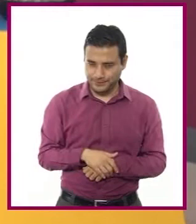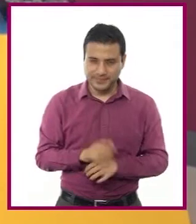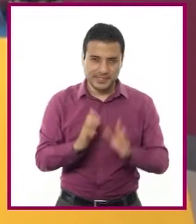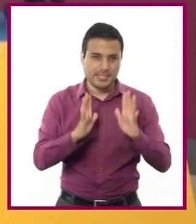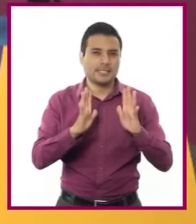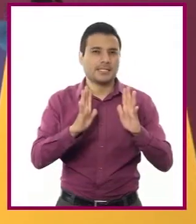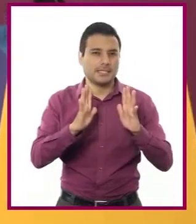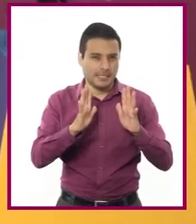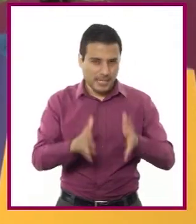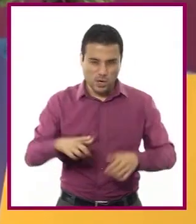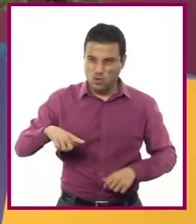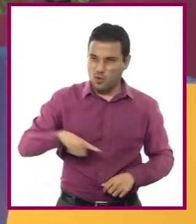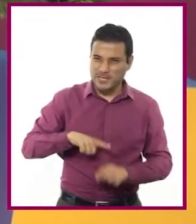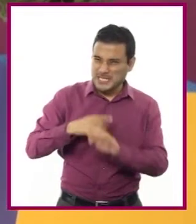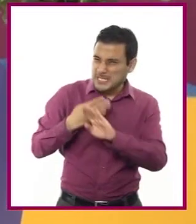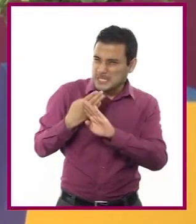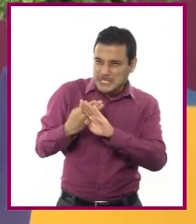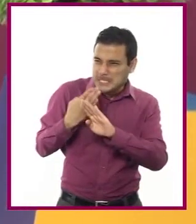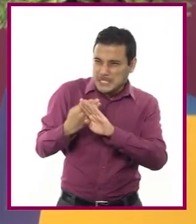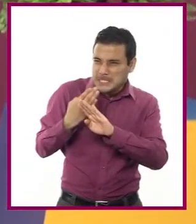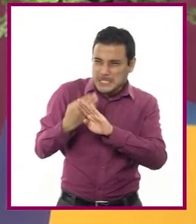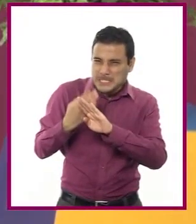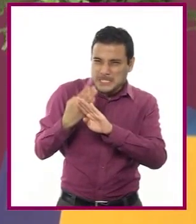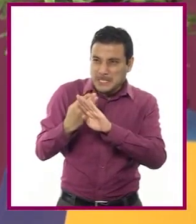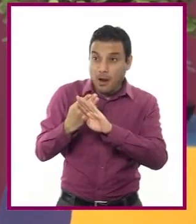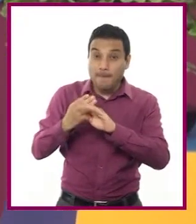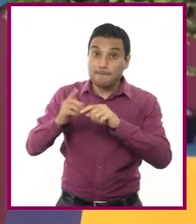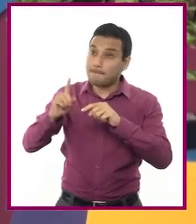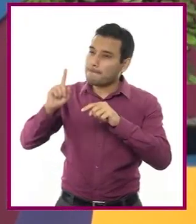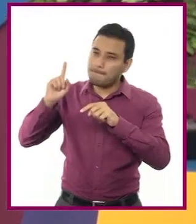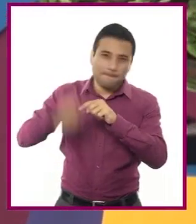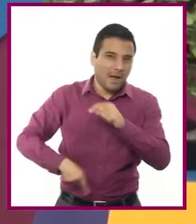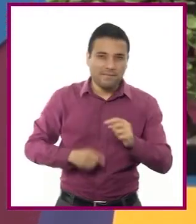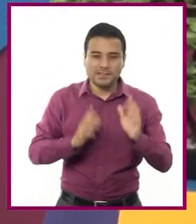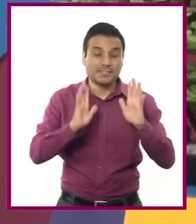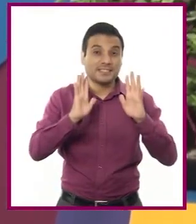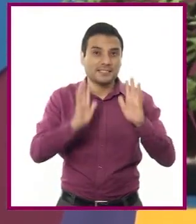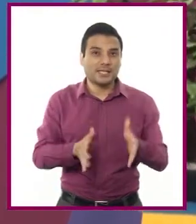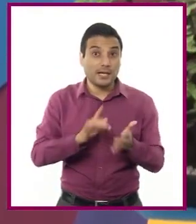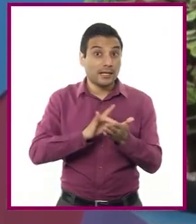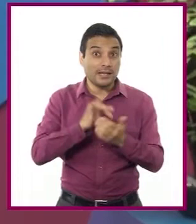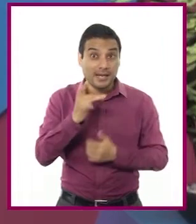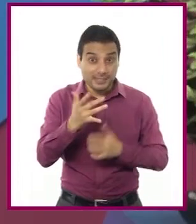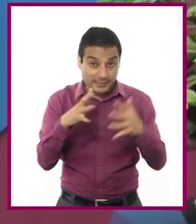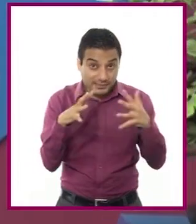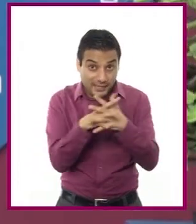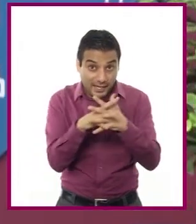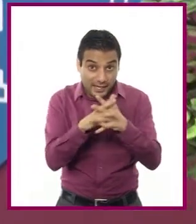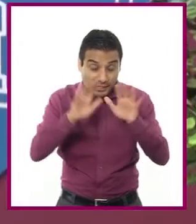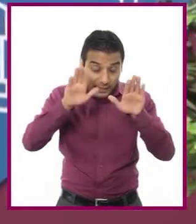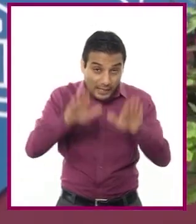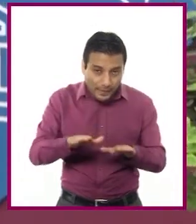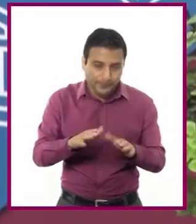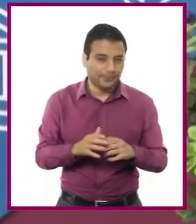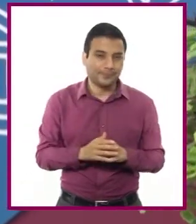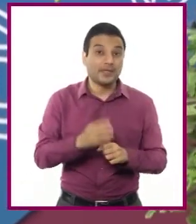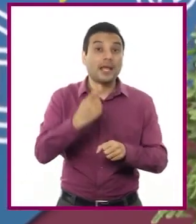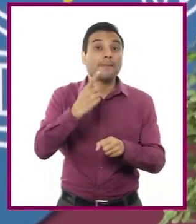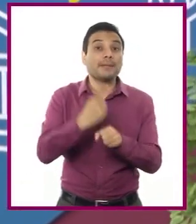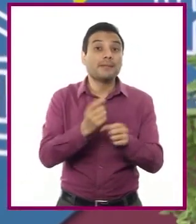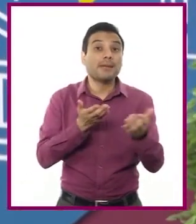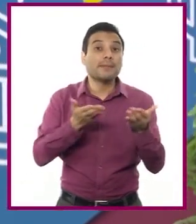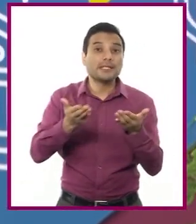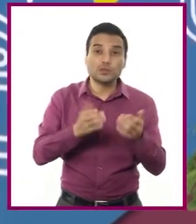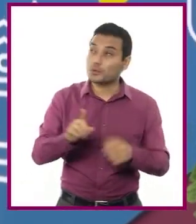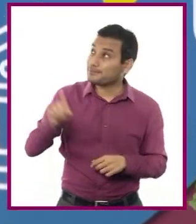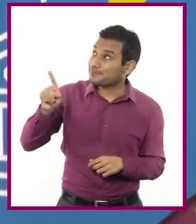consumó el golpe de Estado contra el gobierno comunista, aunque no por las guerrillas islamitas. El primer ministro afgano,